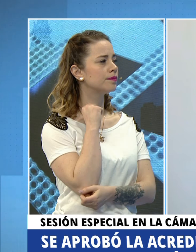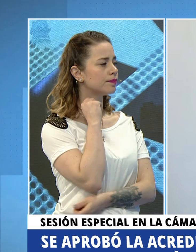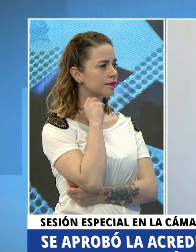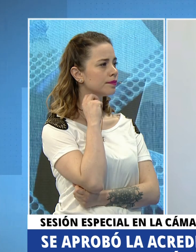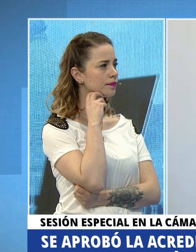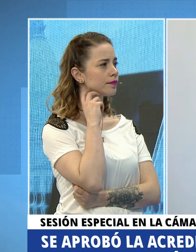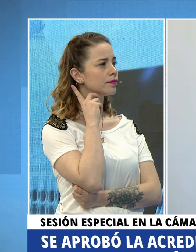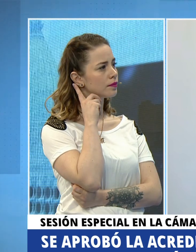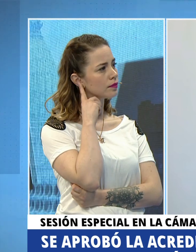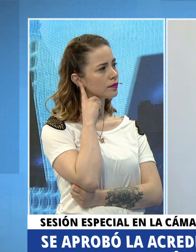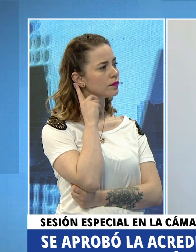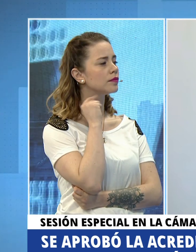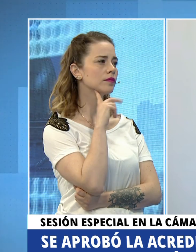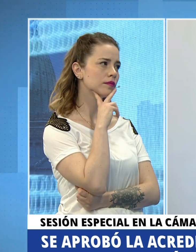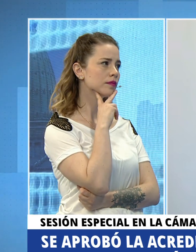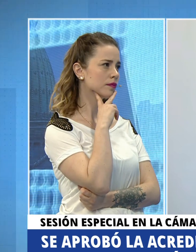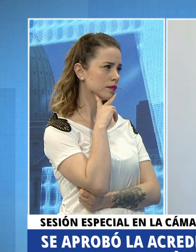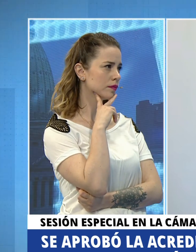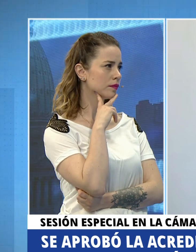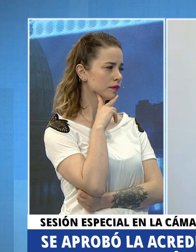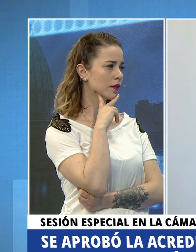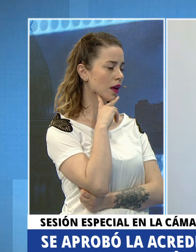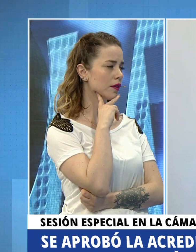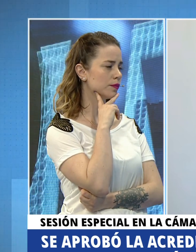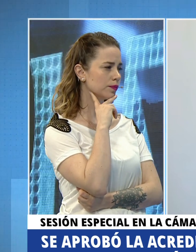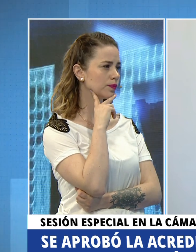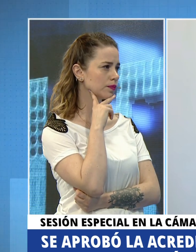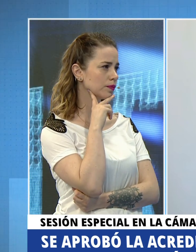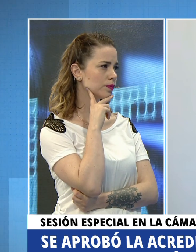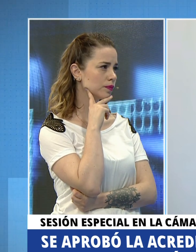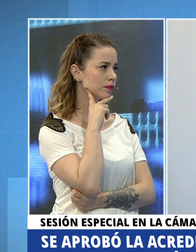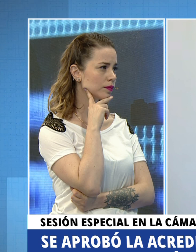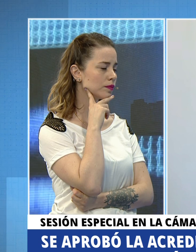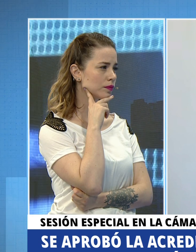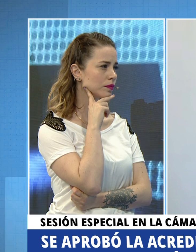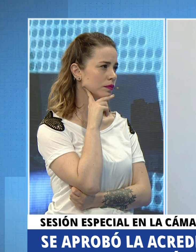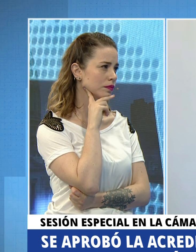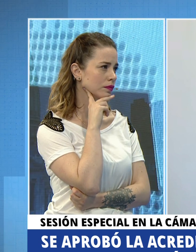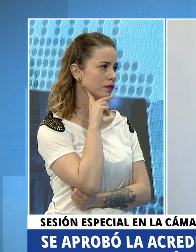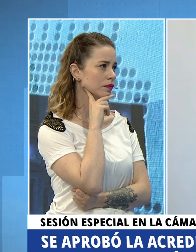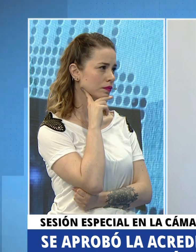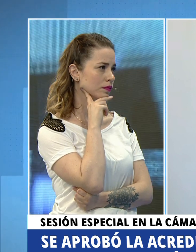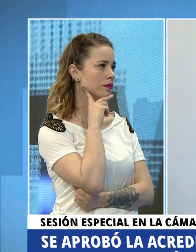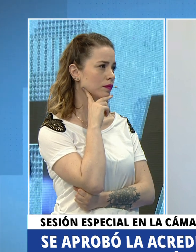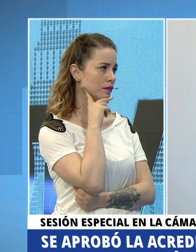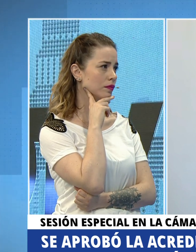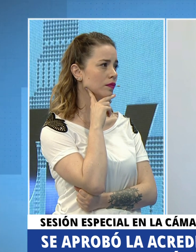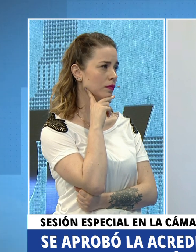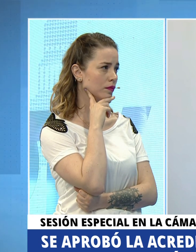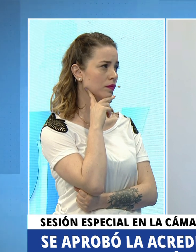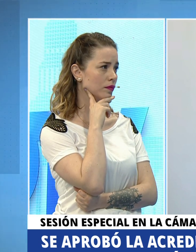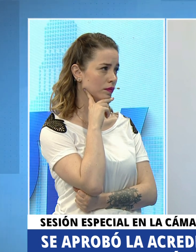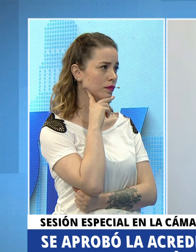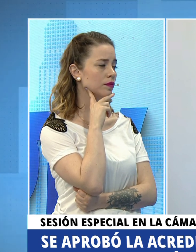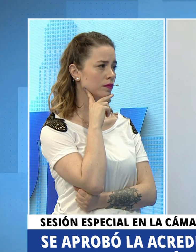directamente al comerciante, y no es así. El comerciante tarda mínimo 24 horas, pero a veces hasta 72